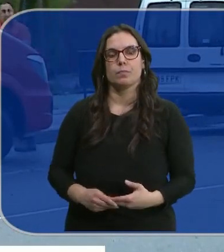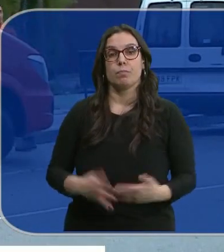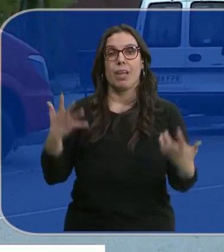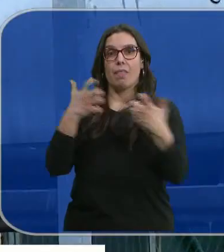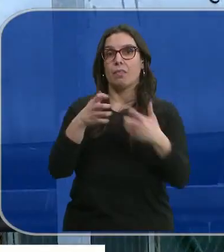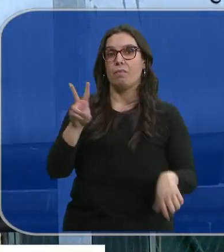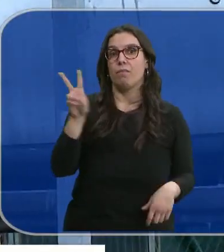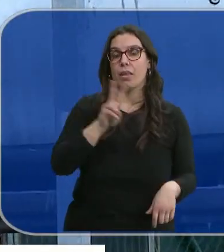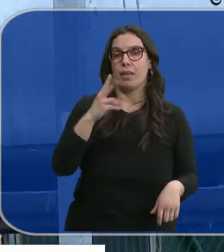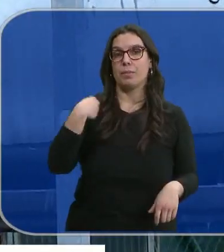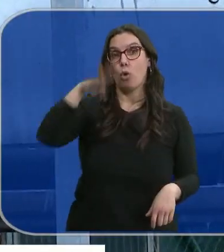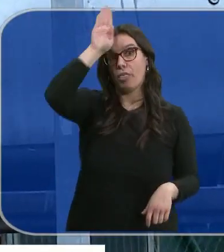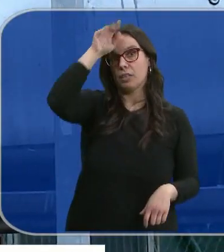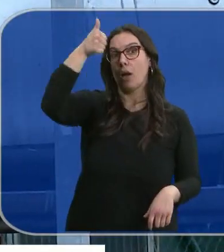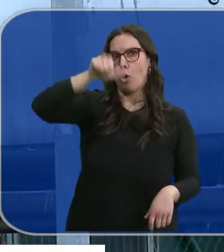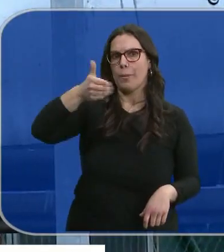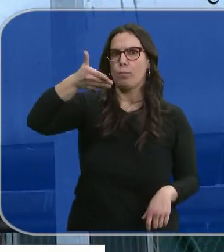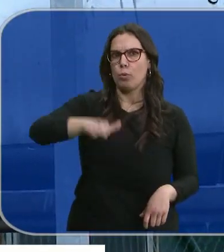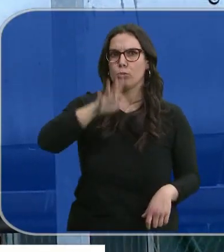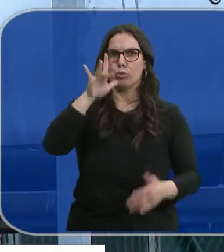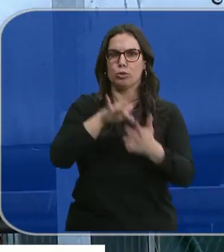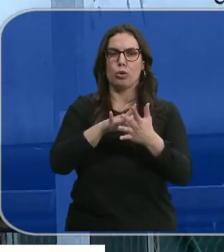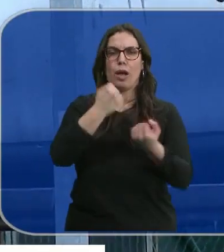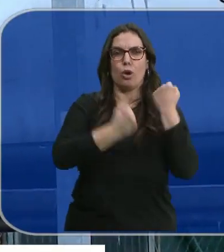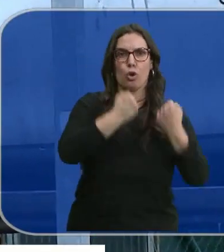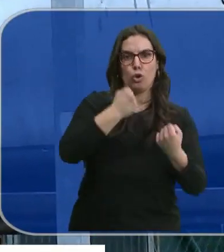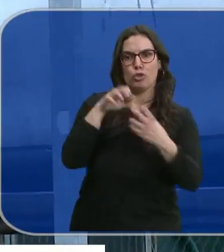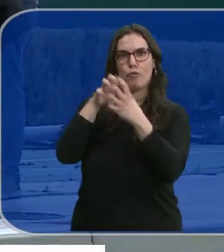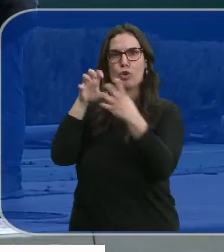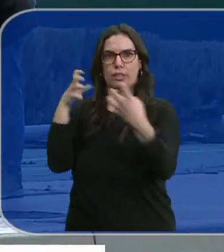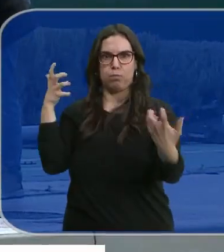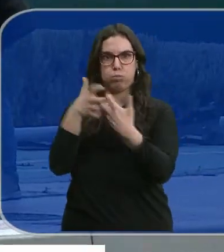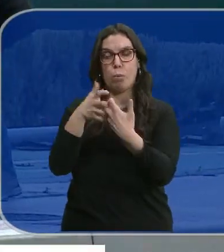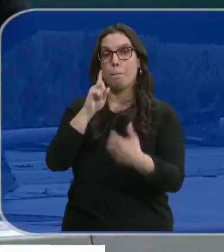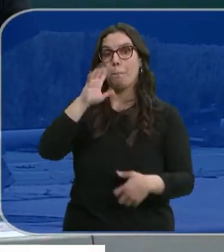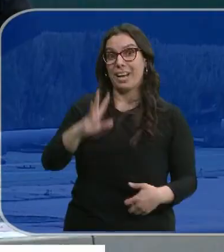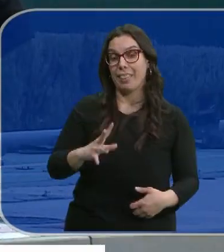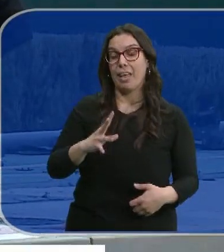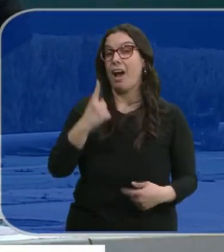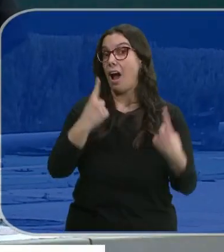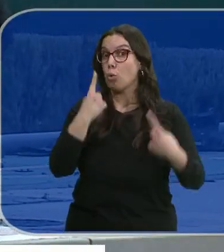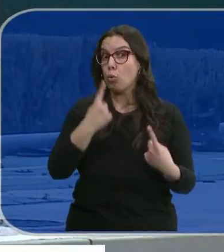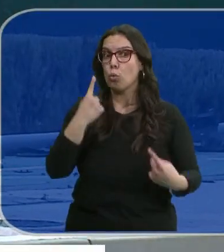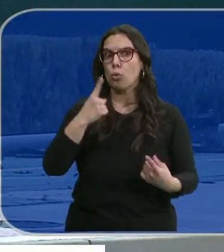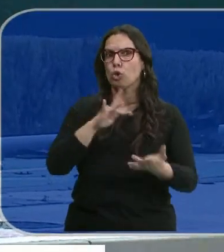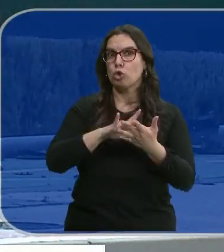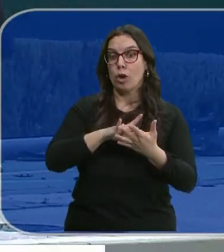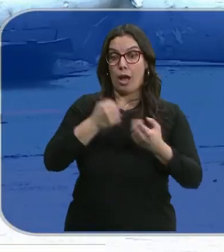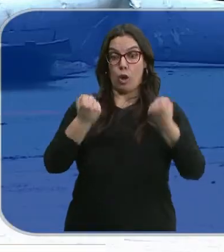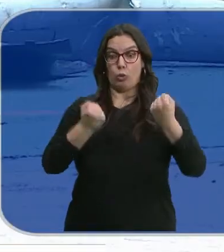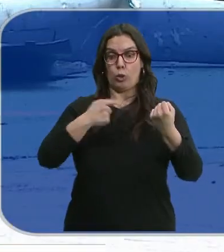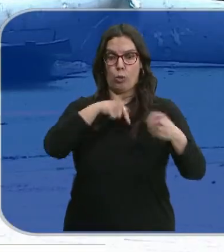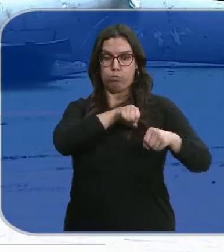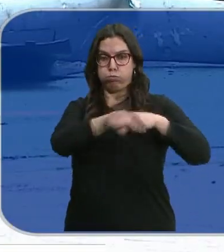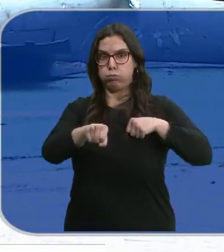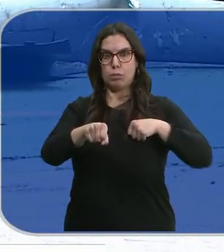Accidente en Valladolid, en la Cistérniga. Un hombre ha muerto tras el choque de un turismo y una furgoneta. Todo apunta a que uno de los conductores sufrió un infarto